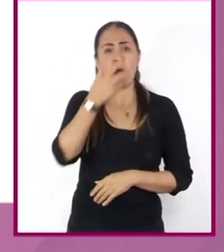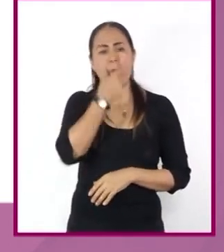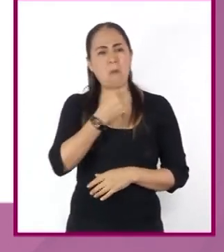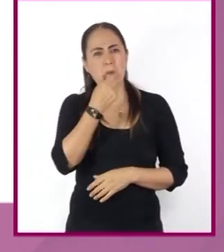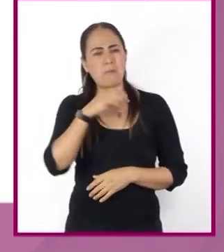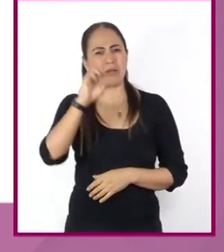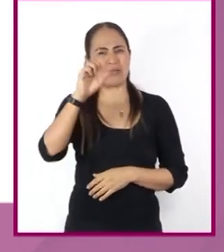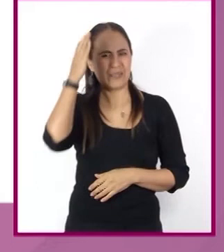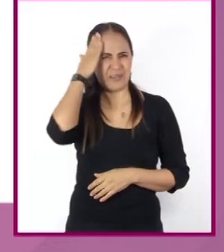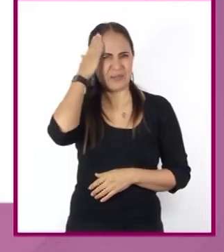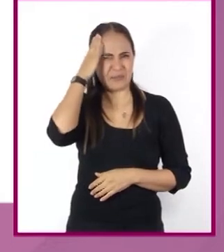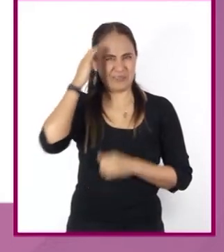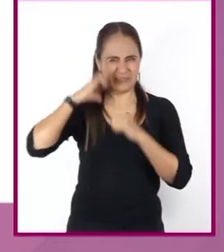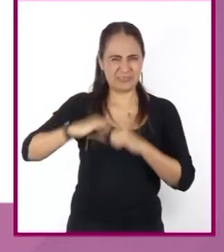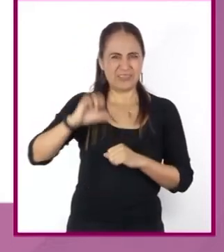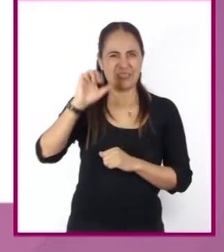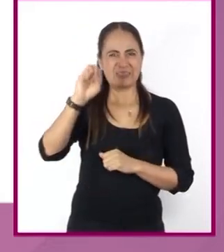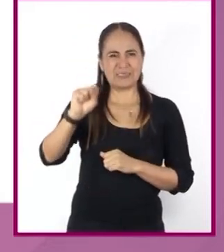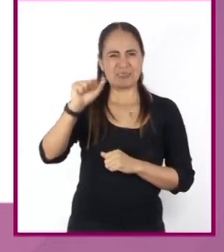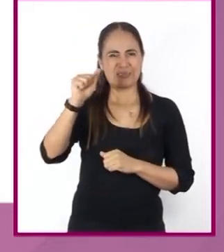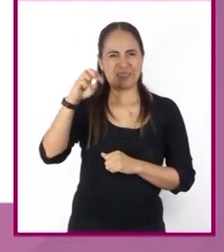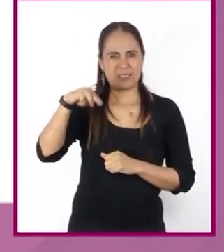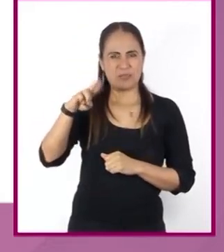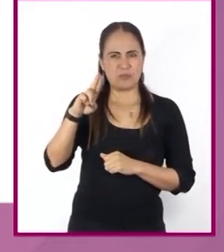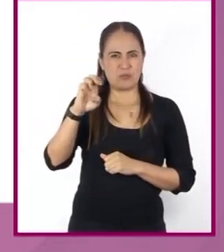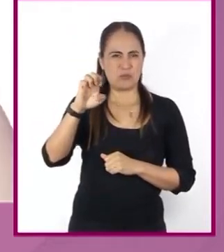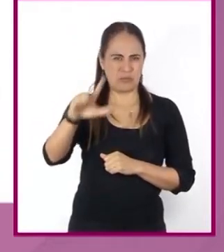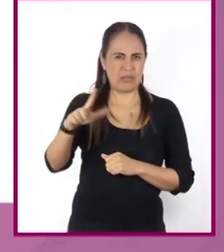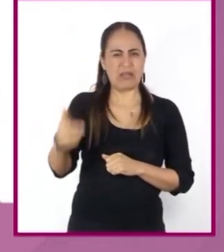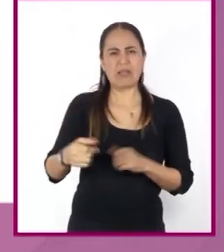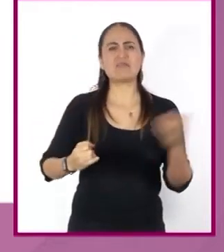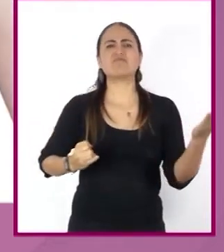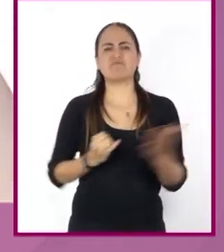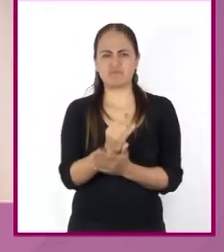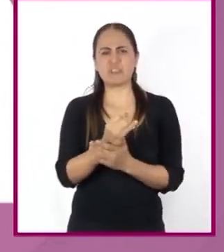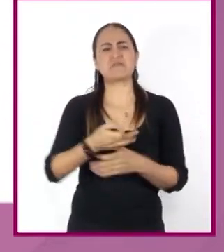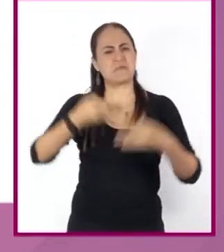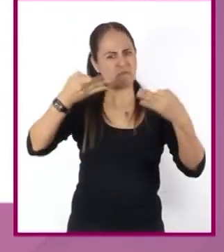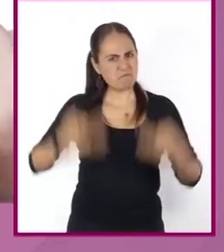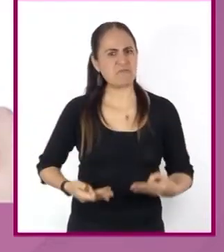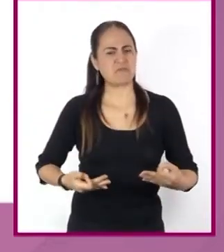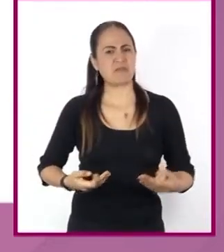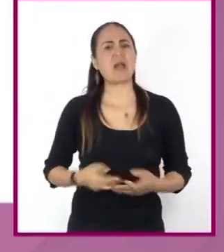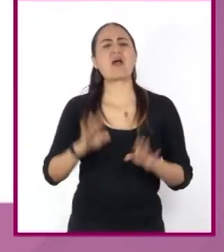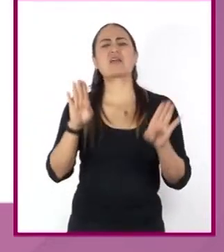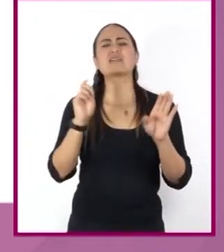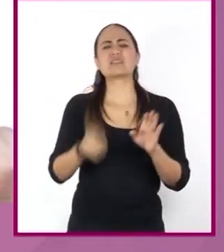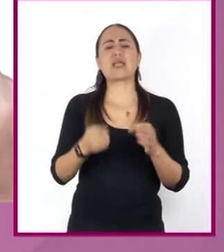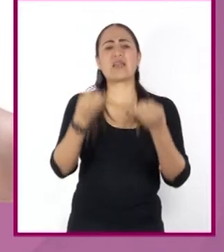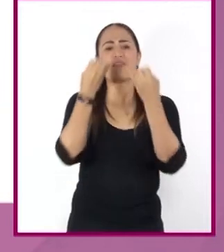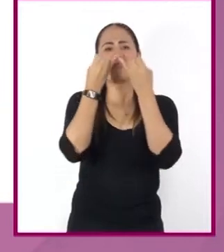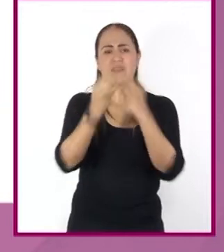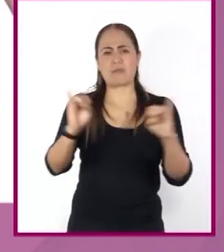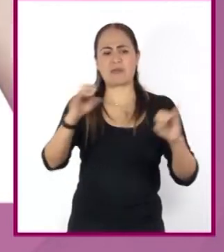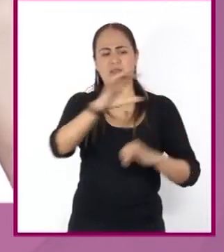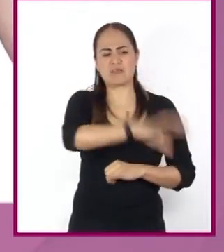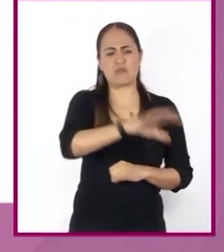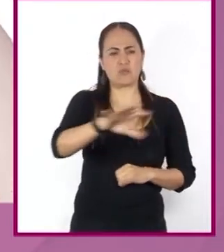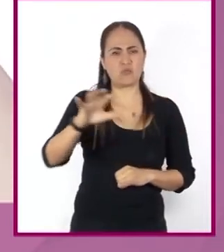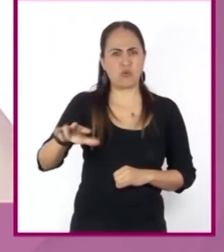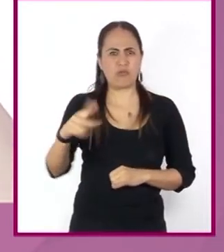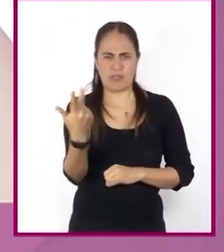de los principales líderes de los colonos, propuso una solución radical: la independencia de las colonias